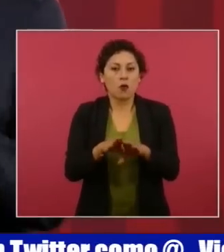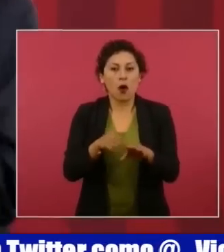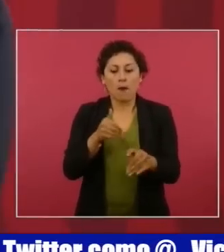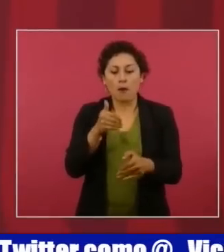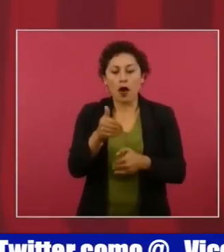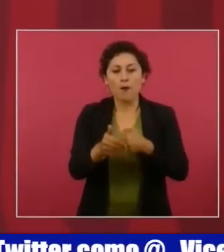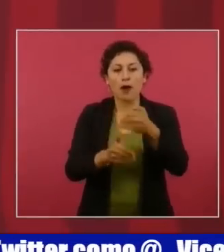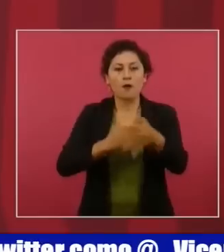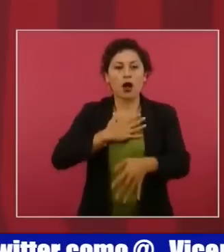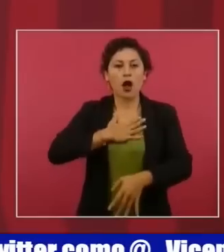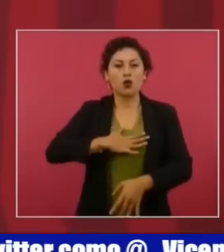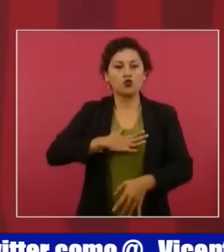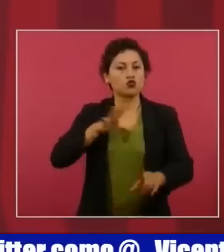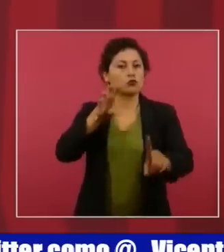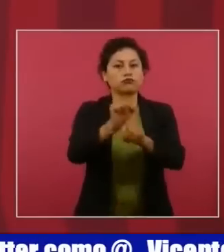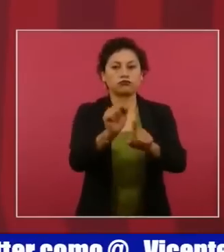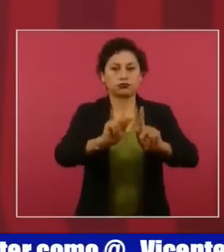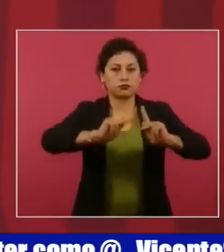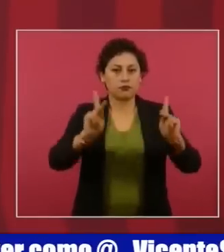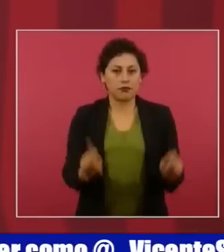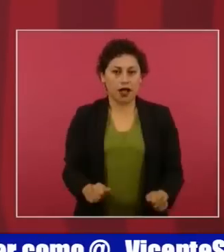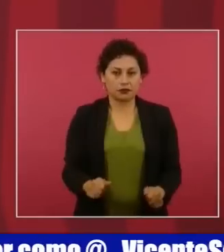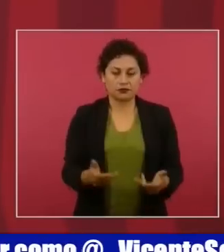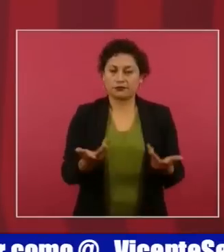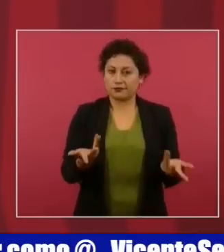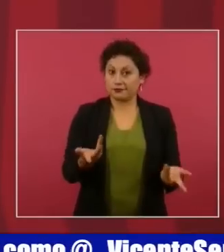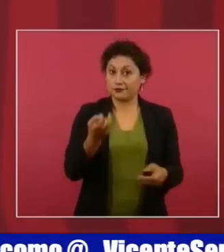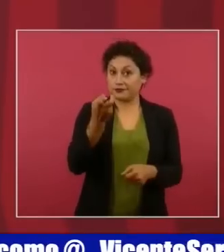Y eso es la base